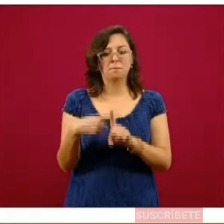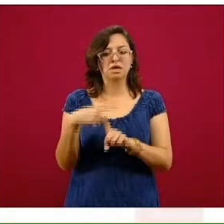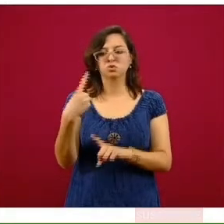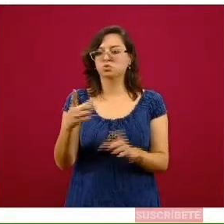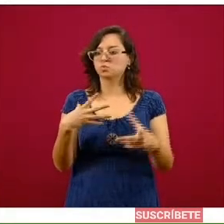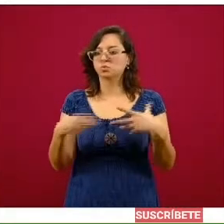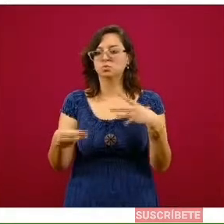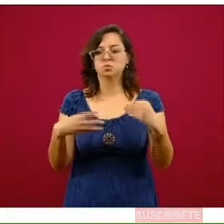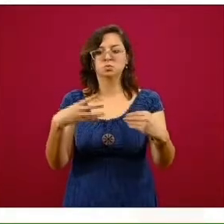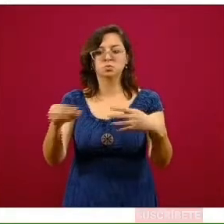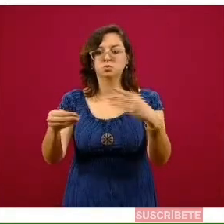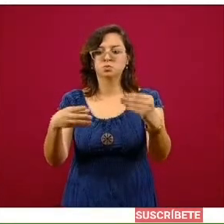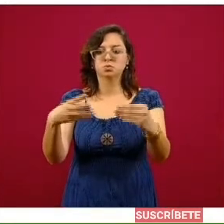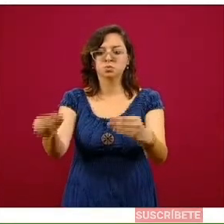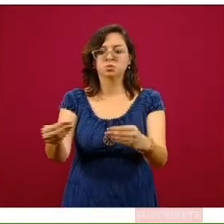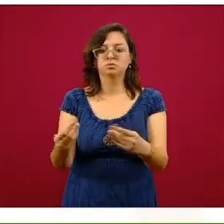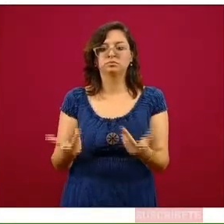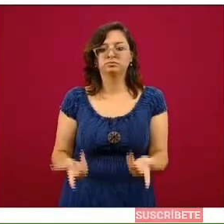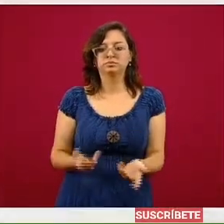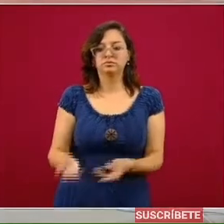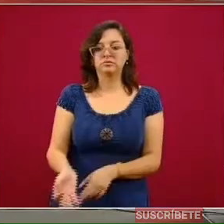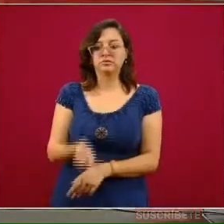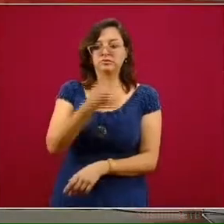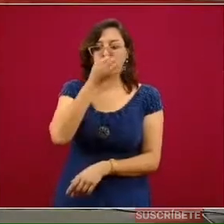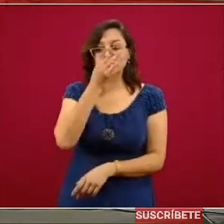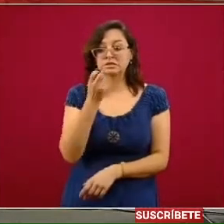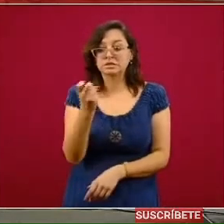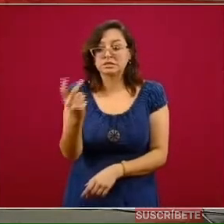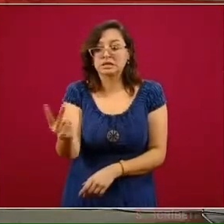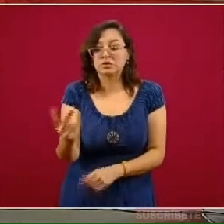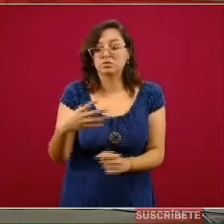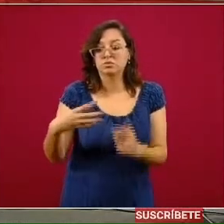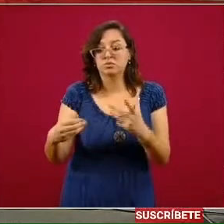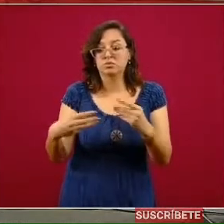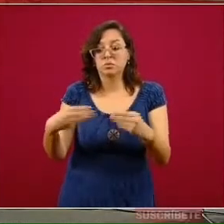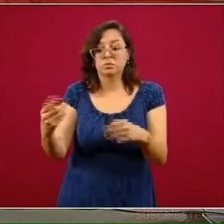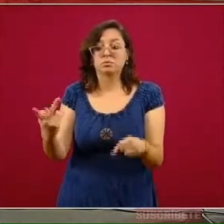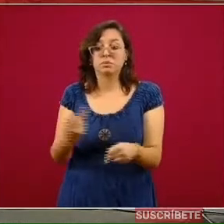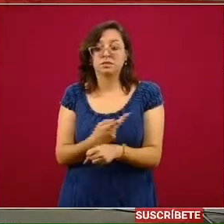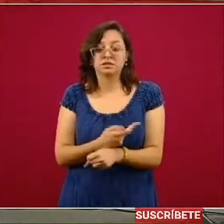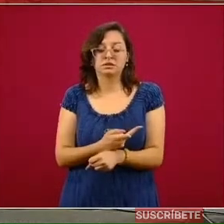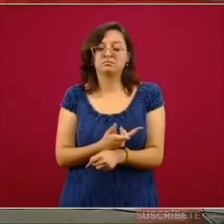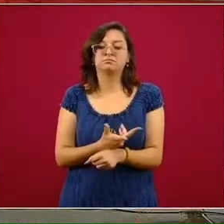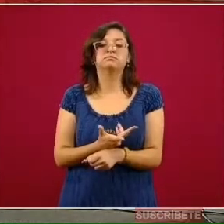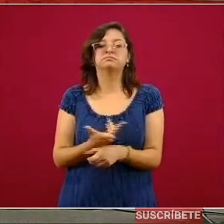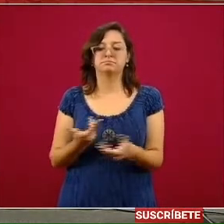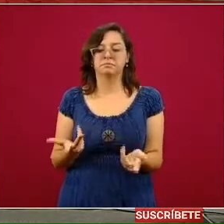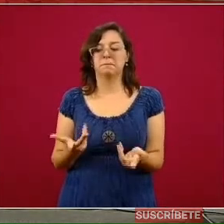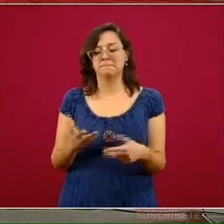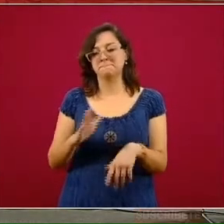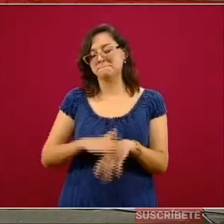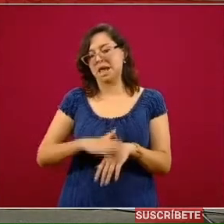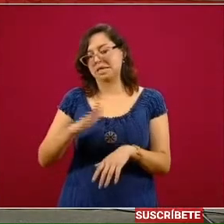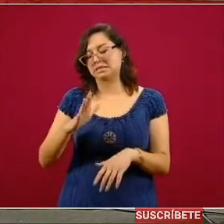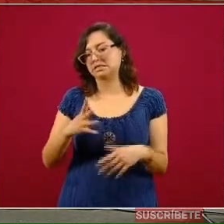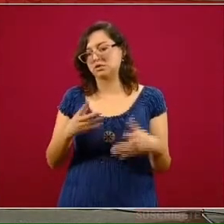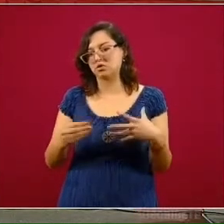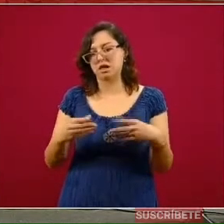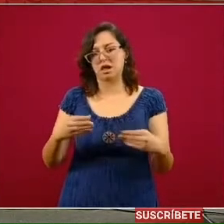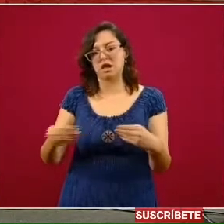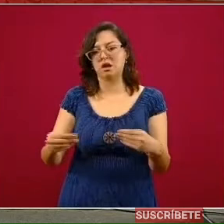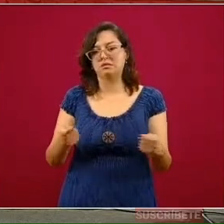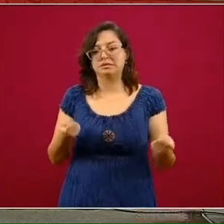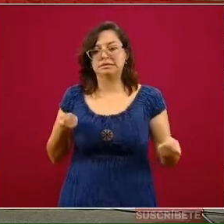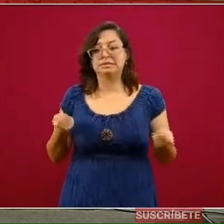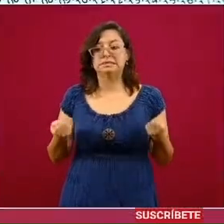medida que nos alejamos del 1 y nos vamos acercando al 2, pues entonces quiere decir que está ocurriendo mayores contagios, aunque